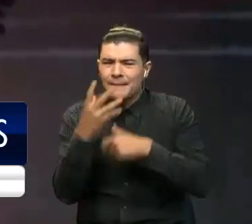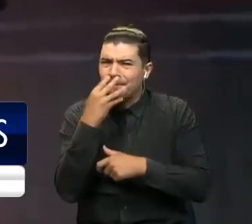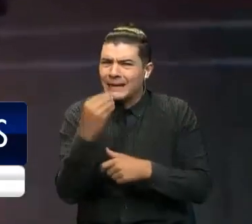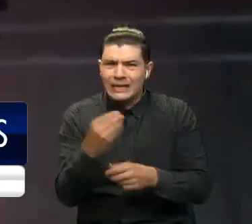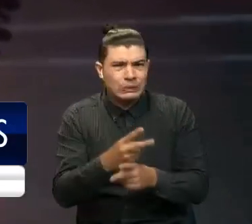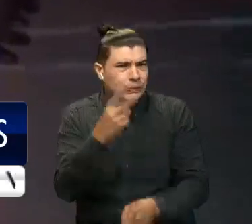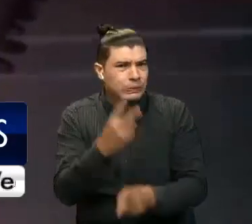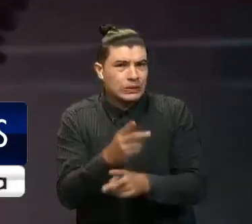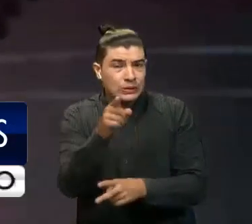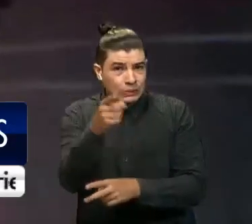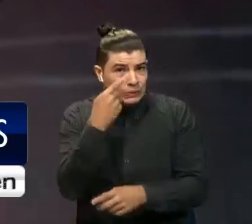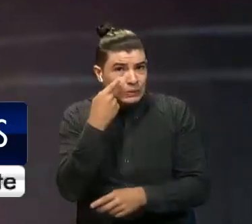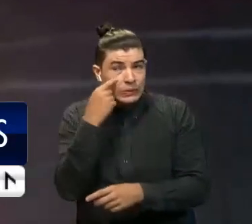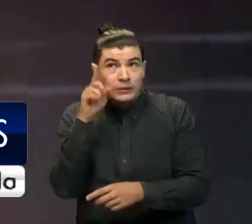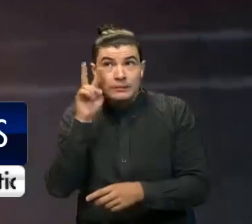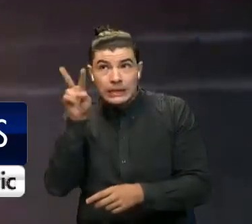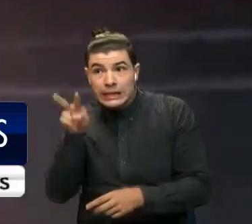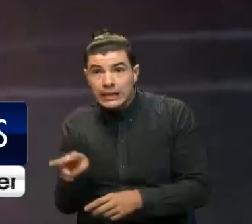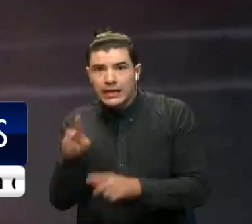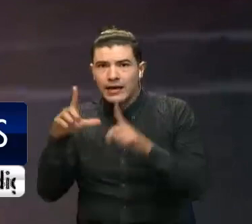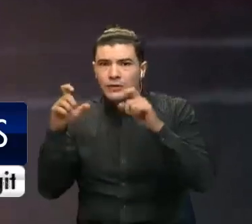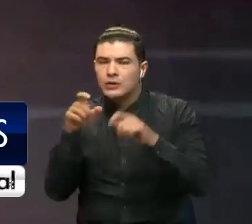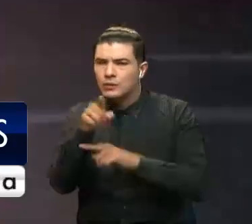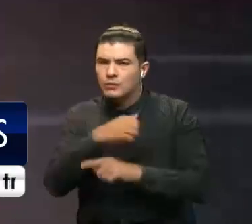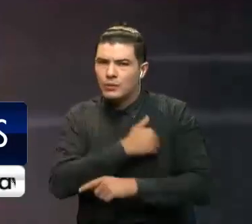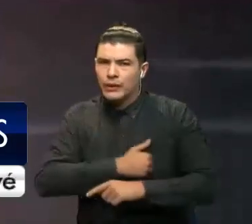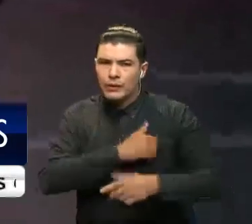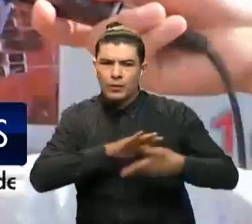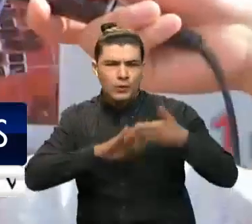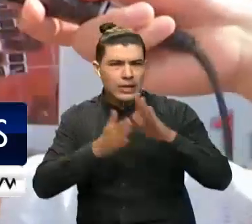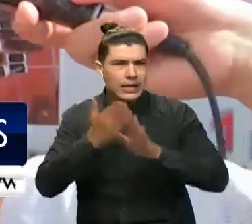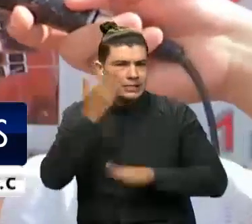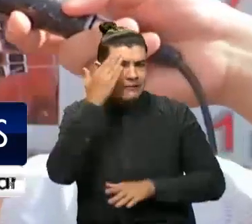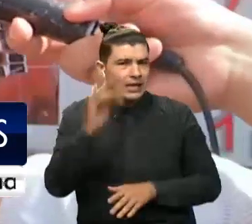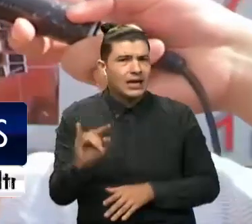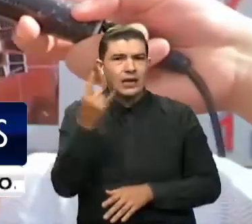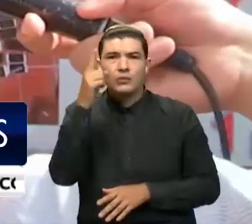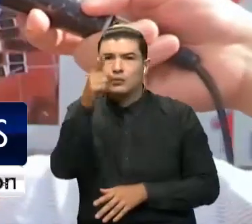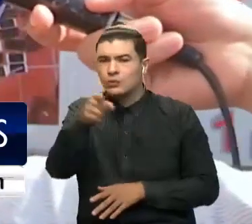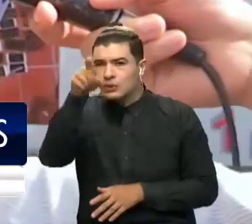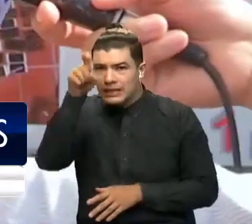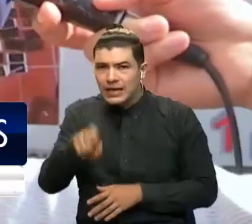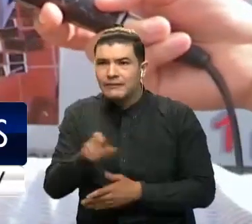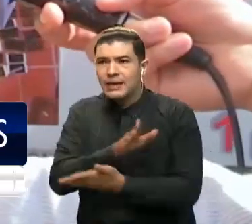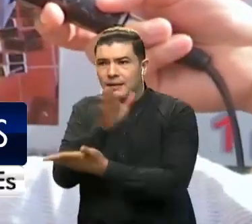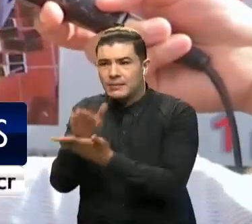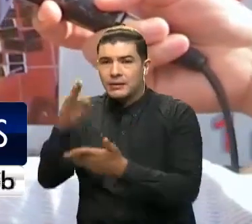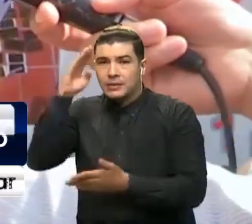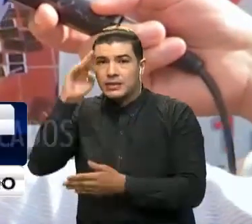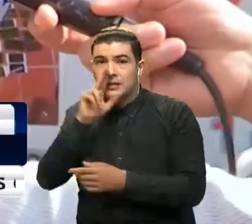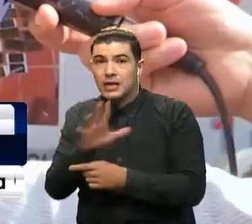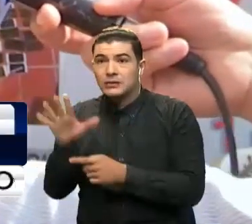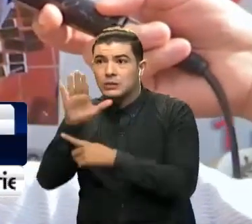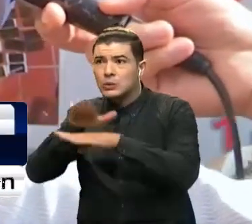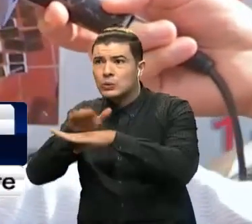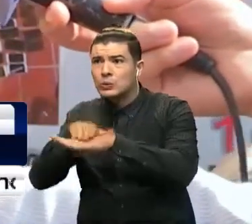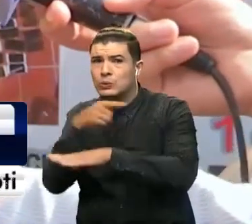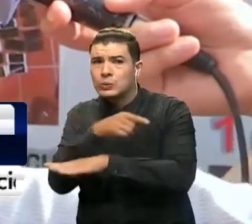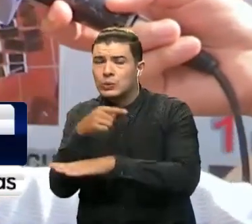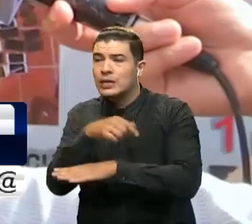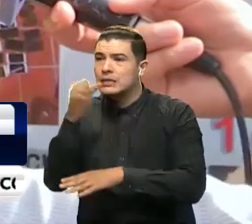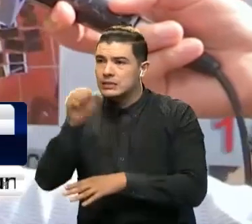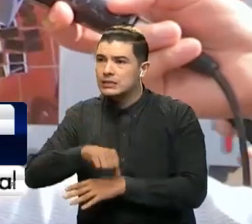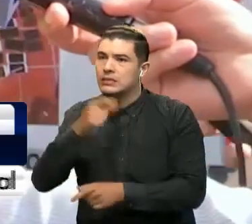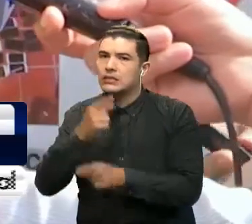de la ciudadanía para capturar a estas seis personas que están vinculados plenamente con acervo probatorio y órdenes de